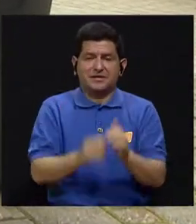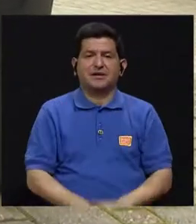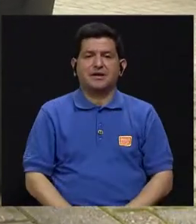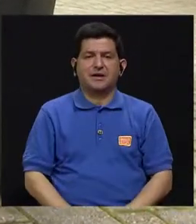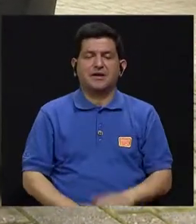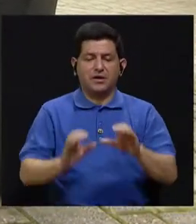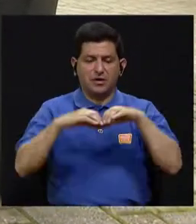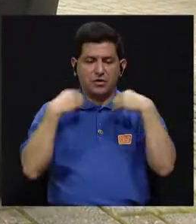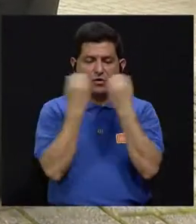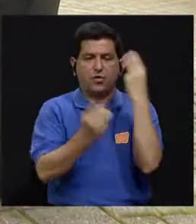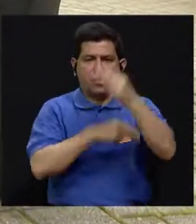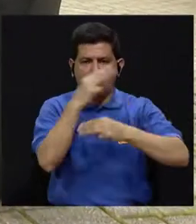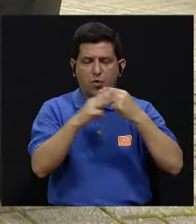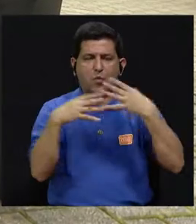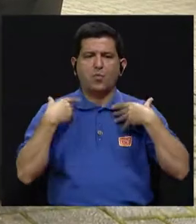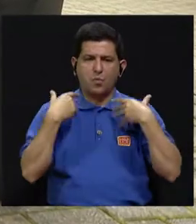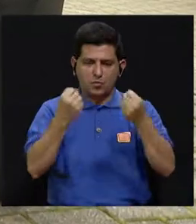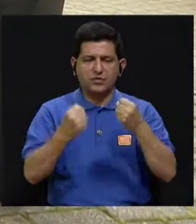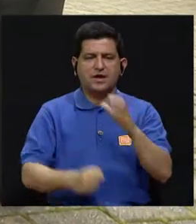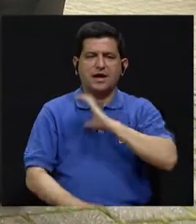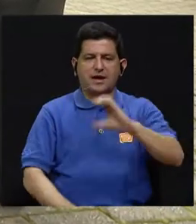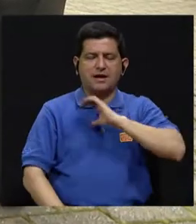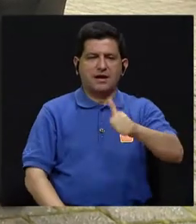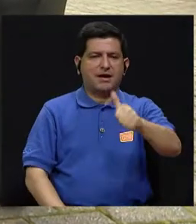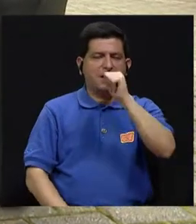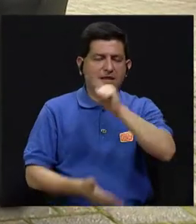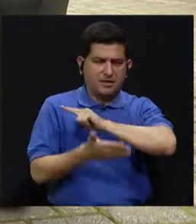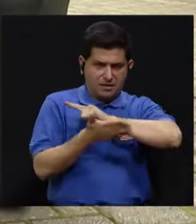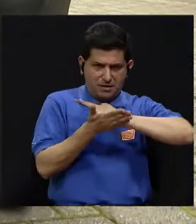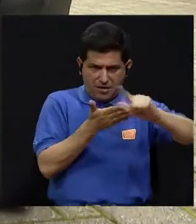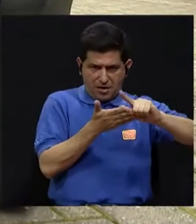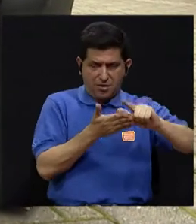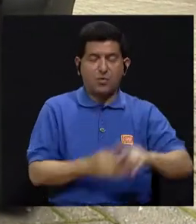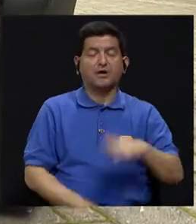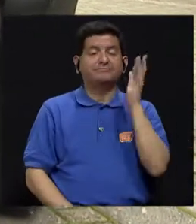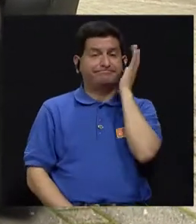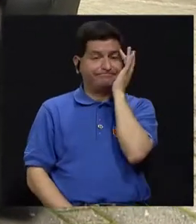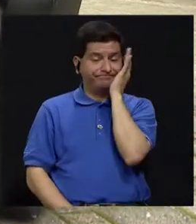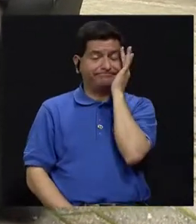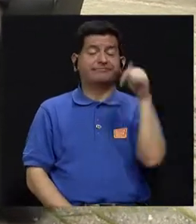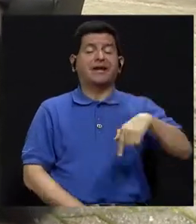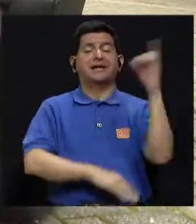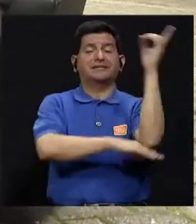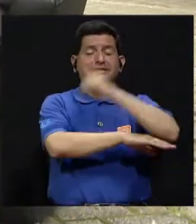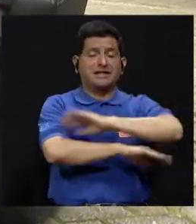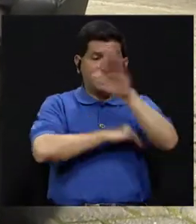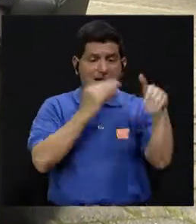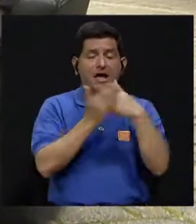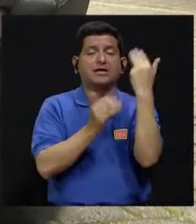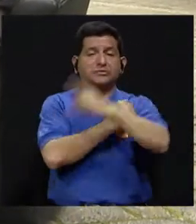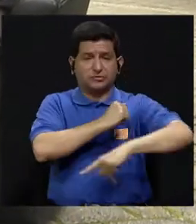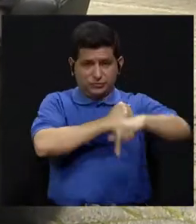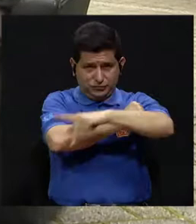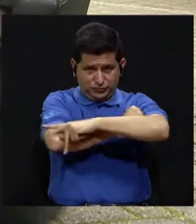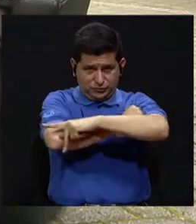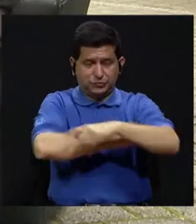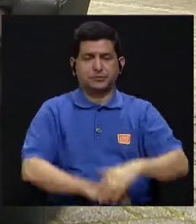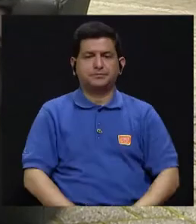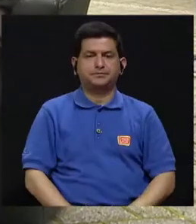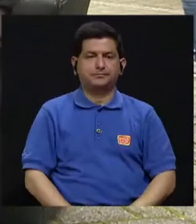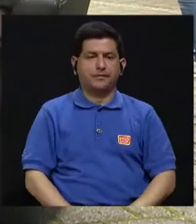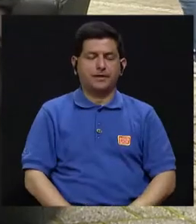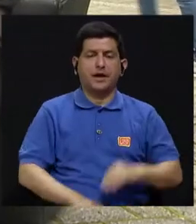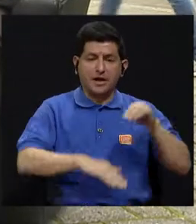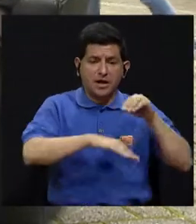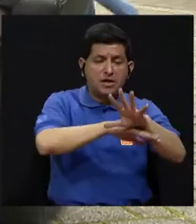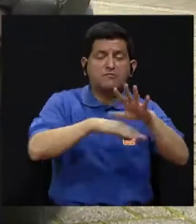que según la Organización Mundial de la Salud, la calidad del agua potable es preocupante hoy en día en casi todos los países por